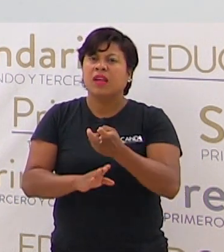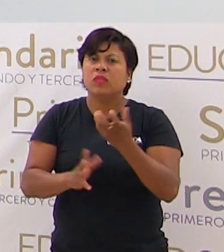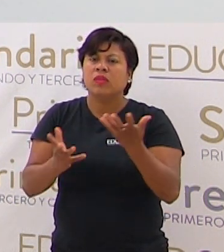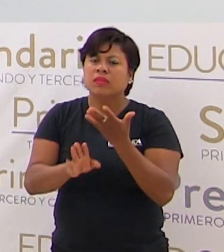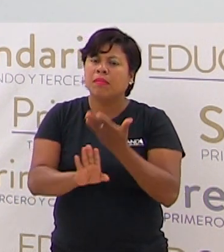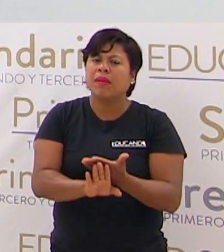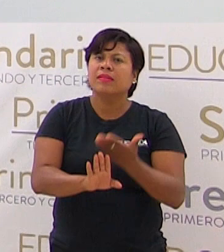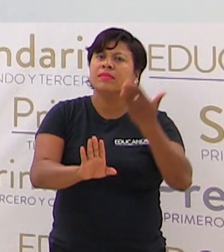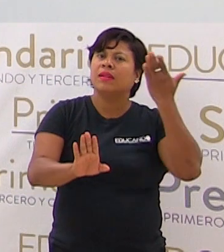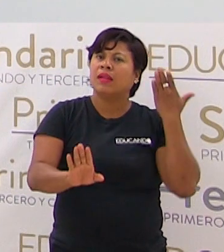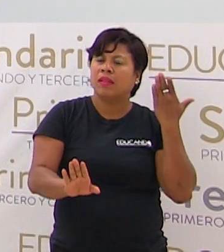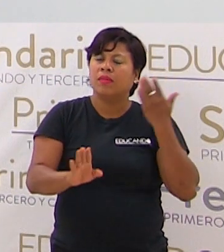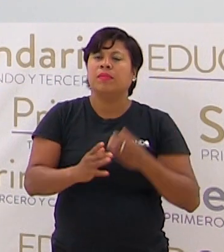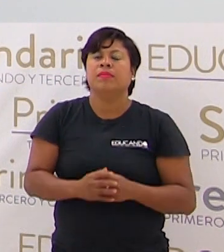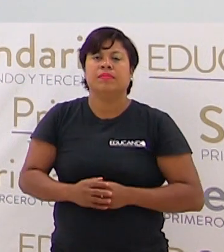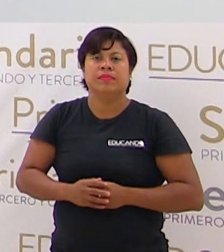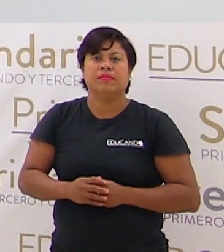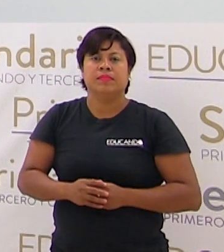pasadas.